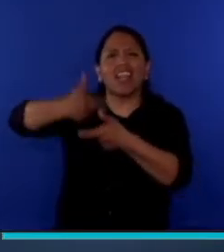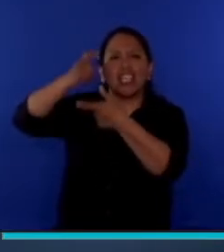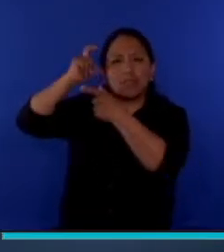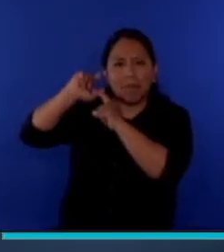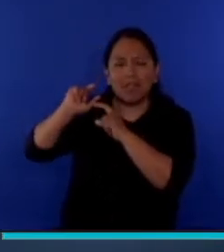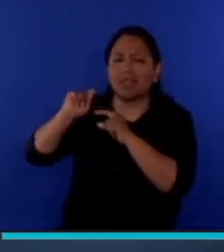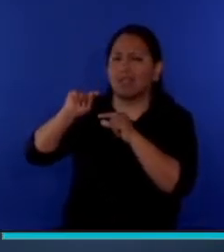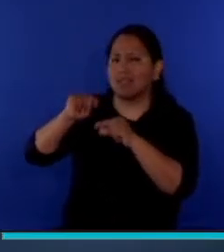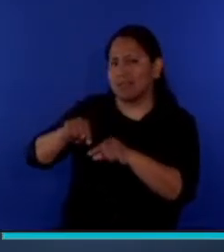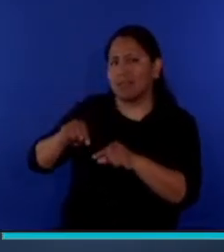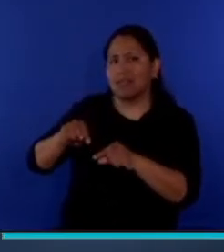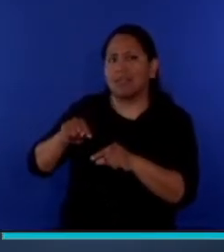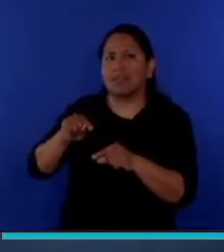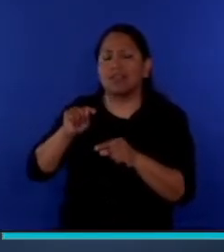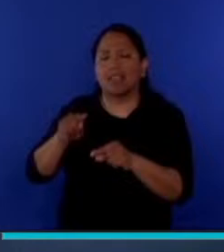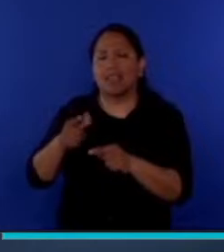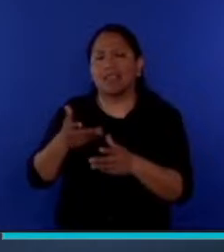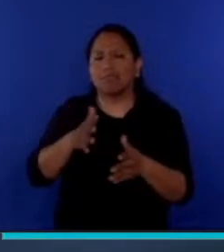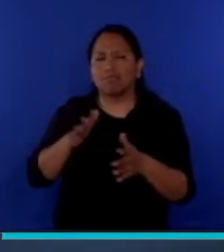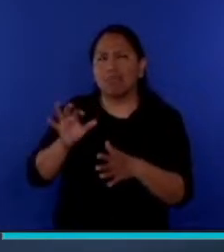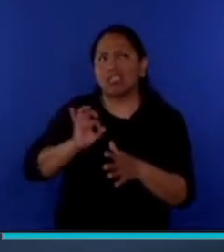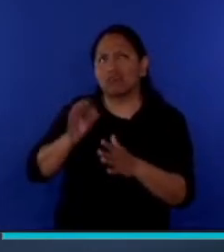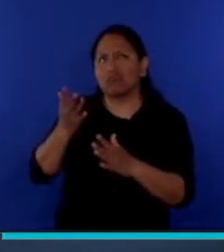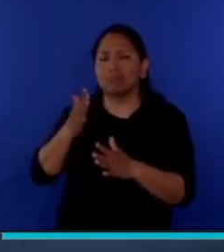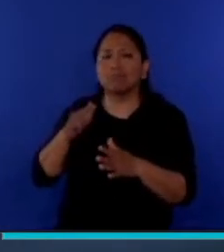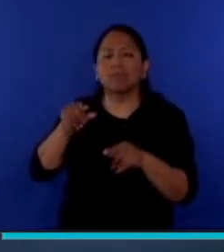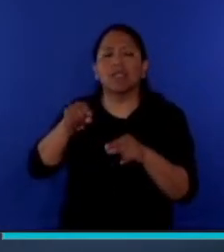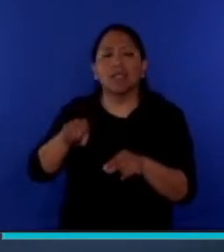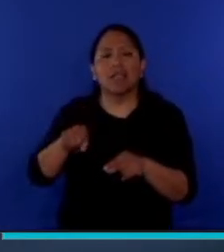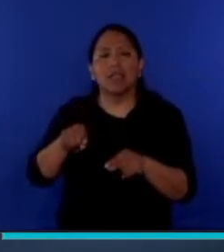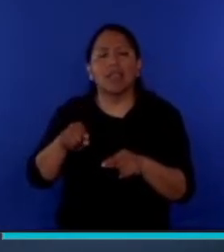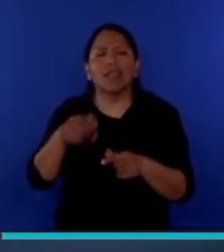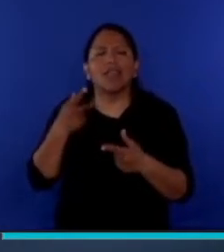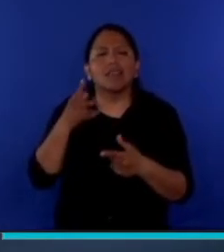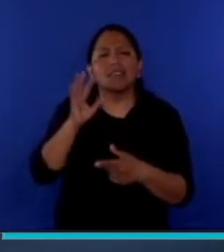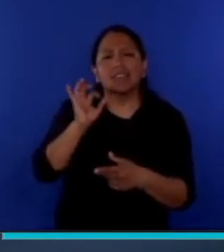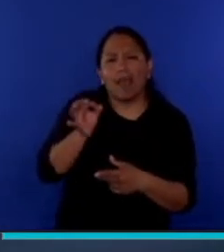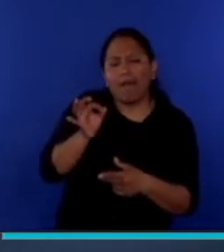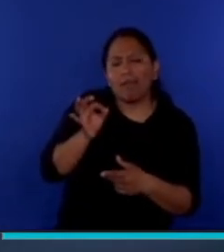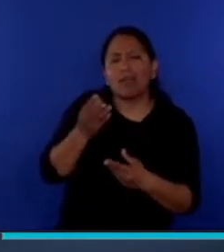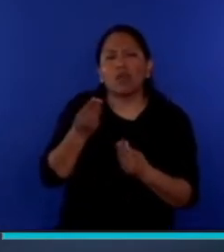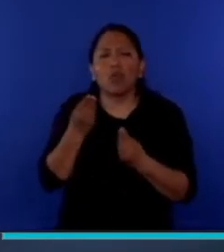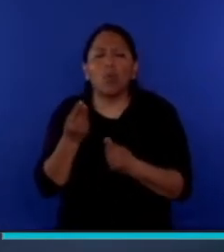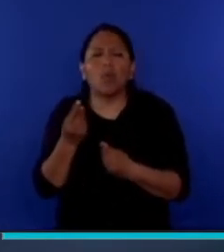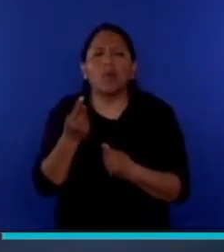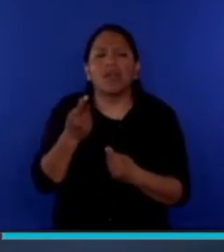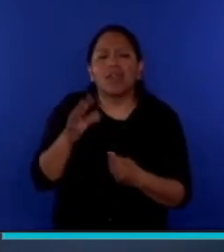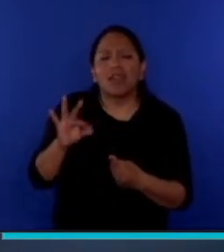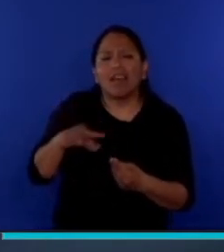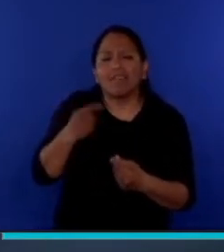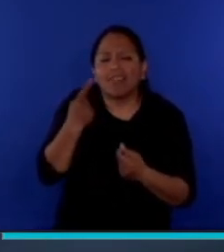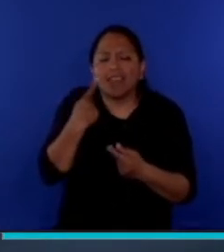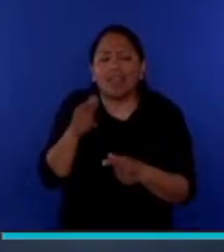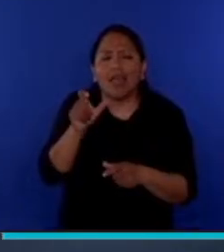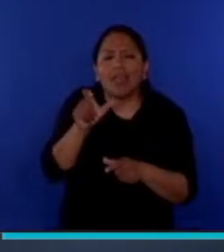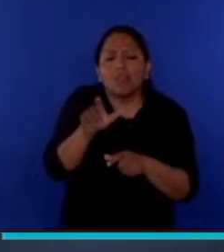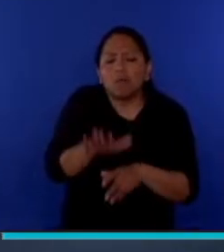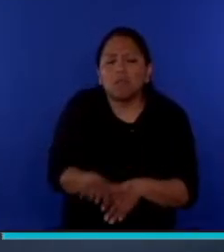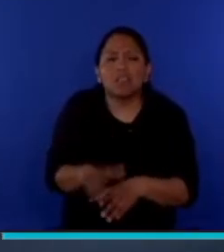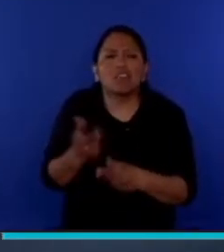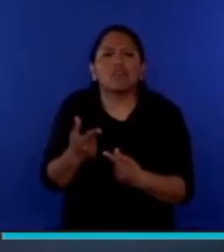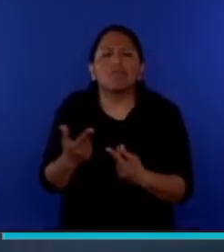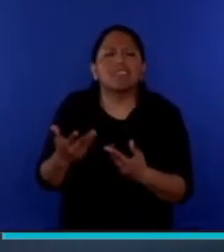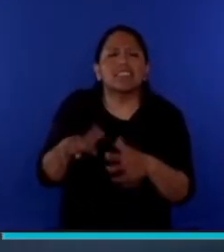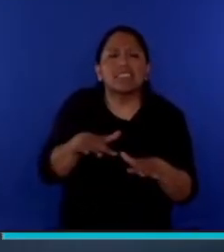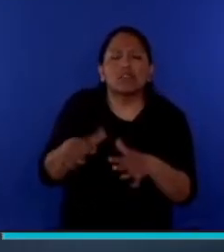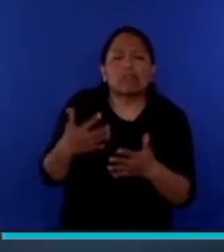en estos últimos años respecto de conocer cómo es la vida de un pibe que está en condición de vulnerabilidad, de cómo